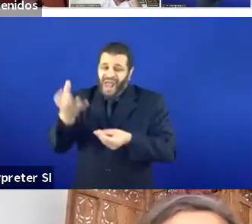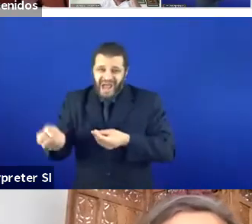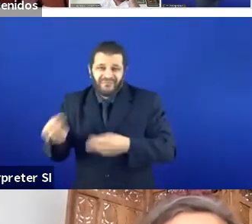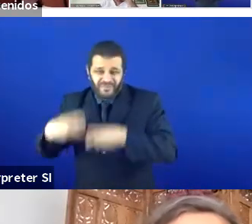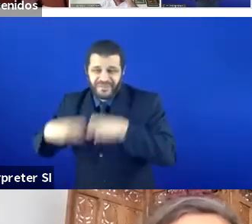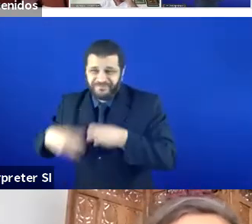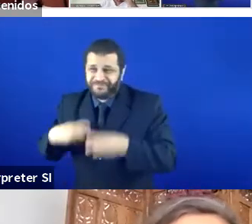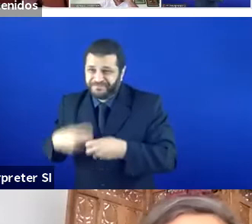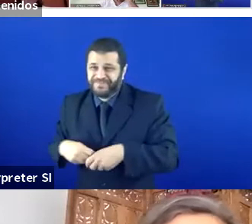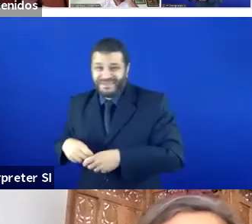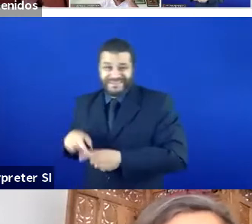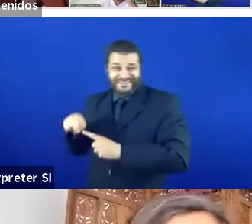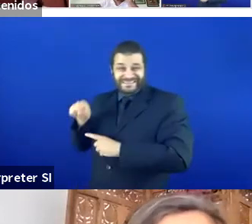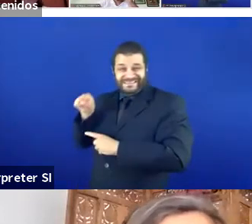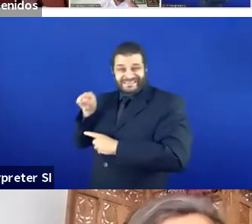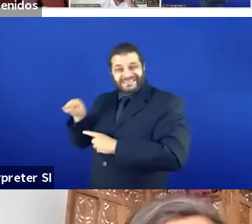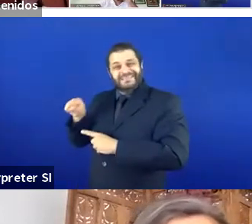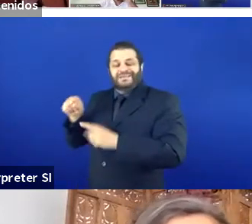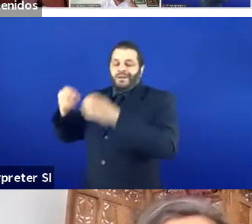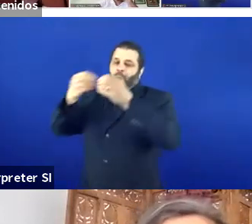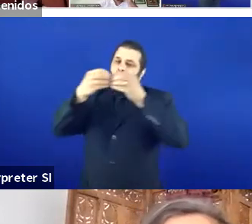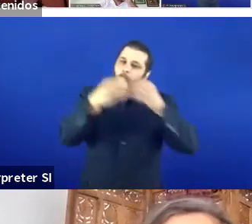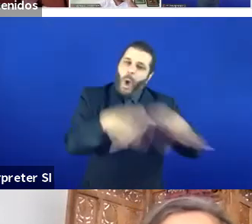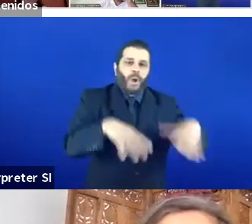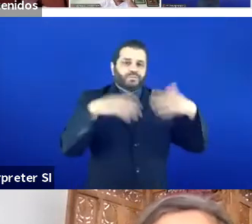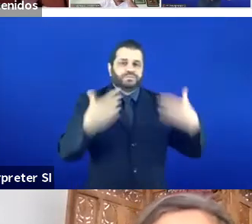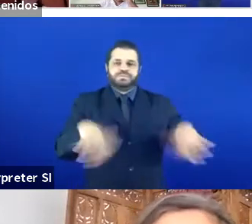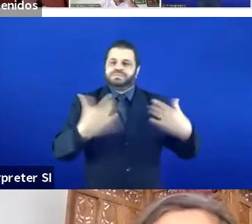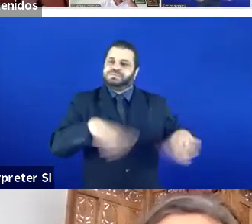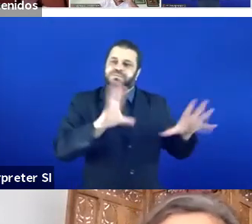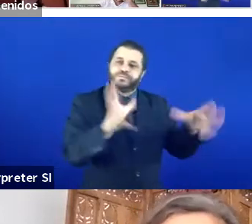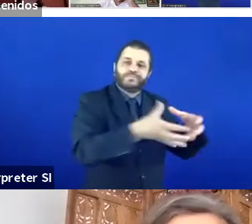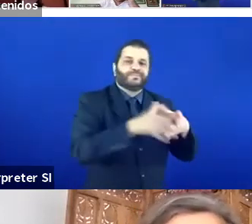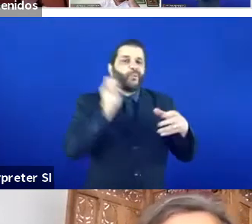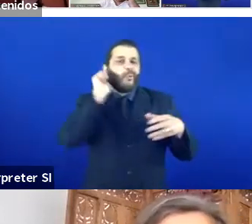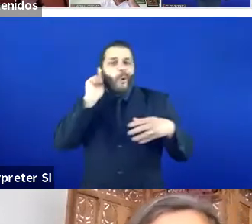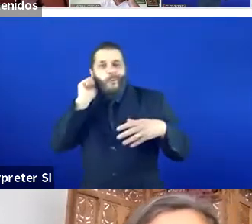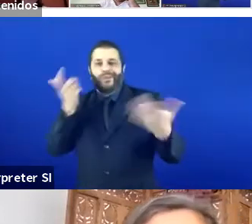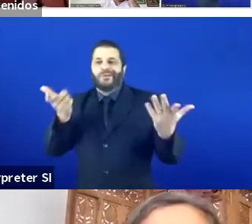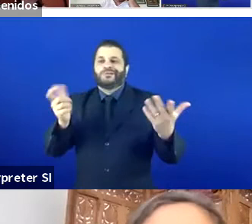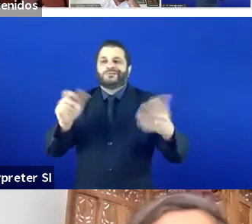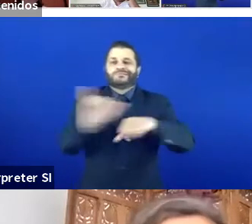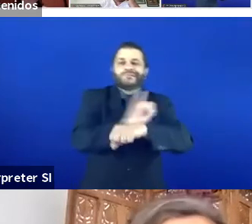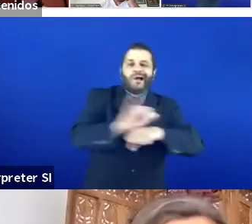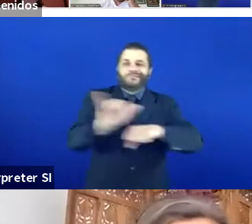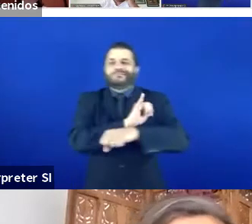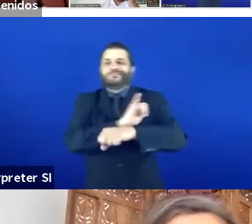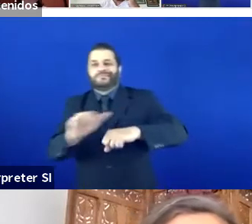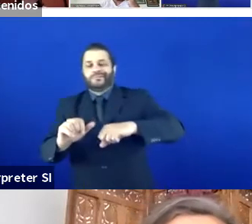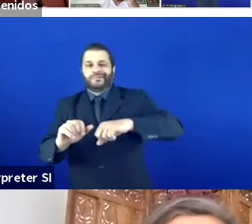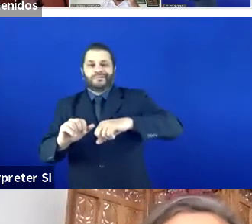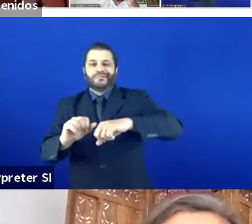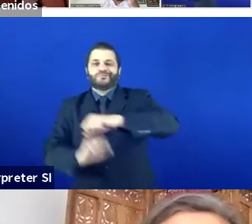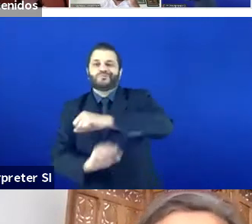de que no existen suficientes mecanismos de supervisión estatal para proteger la fuerza de trabajo